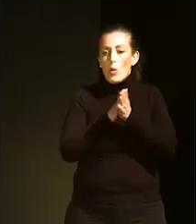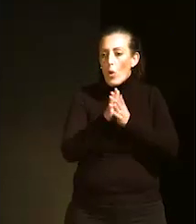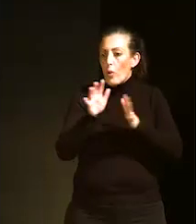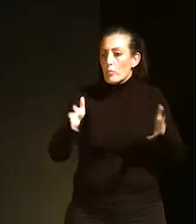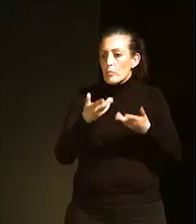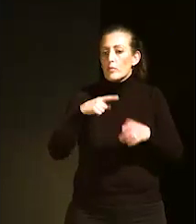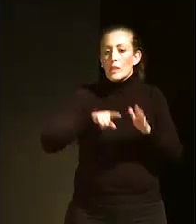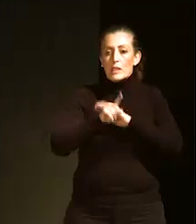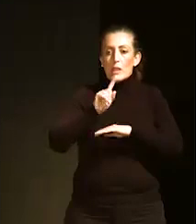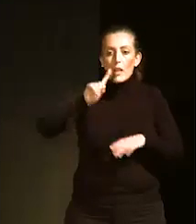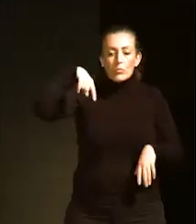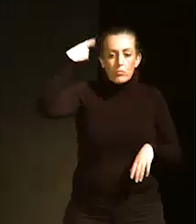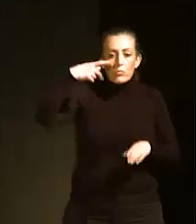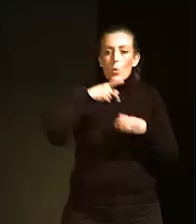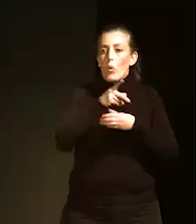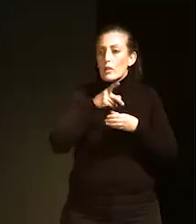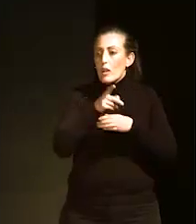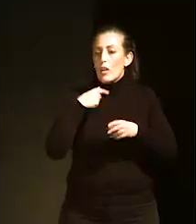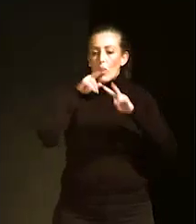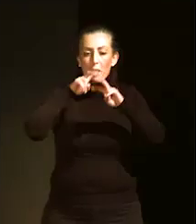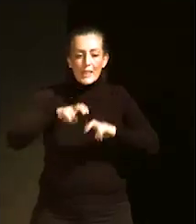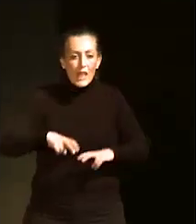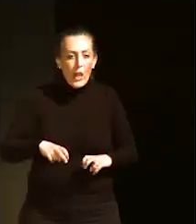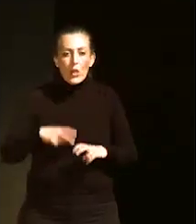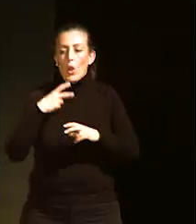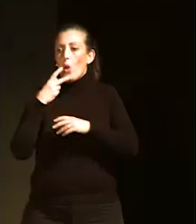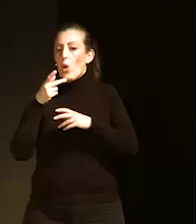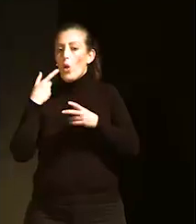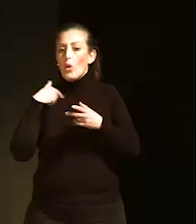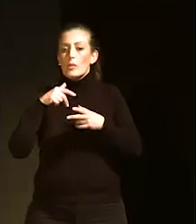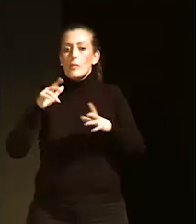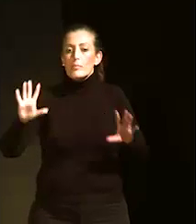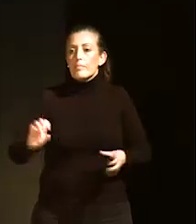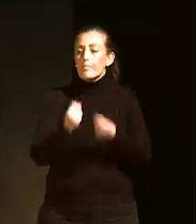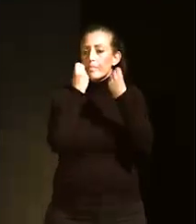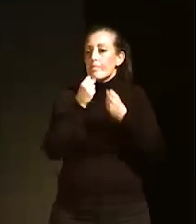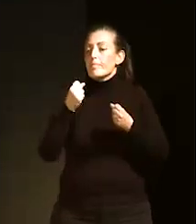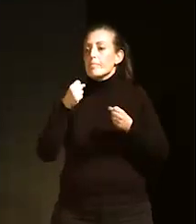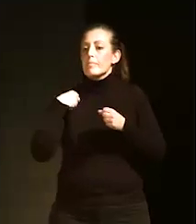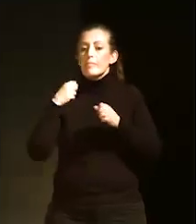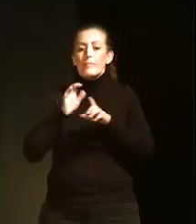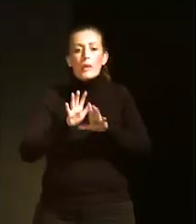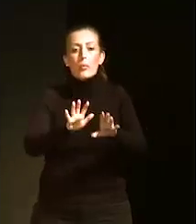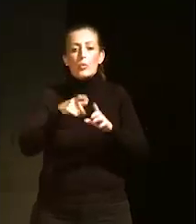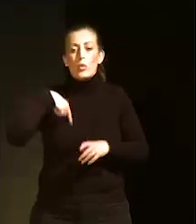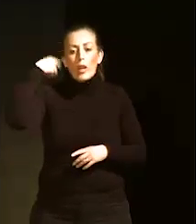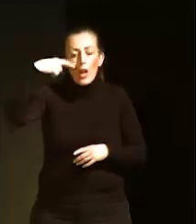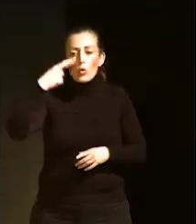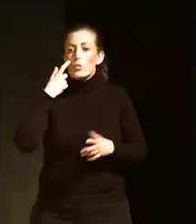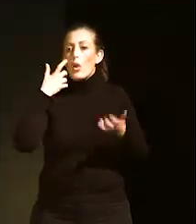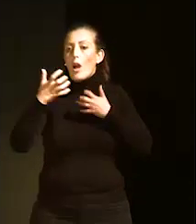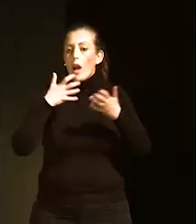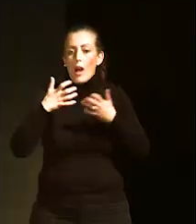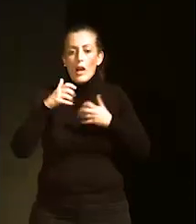arte y la cultura en guatemala se dedican a la investigación el rescate la creación y el impulso de la cultura y el arte